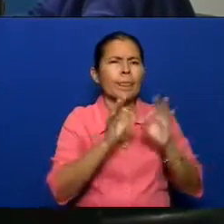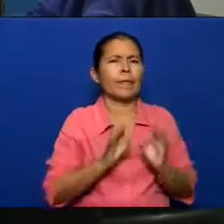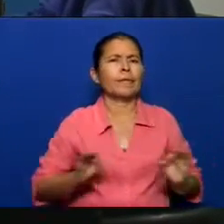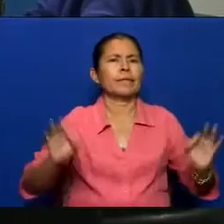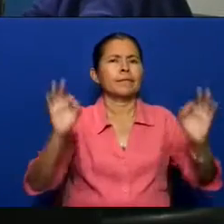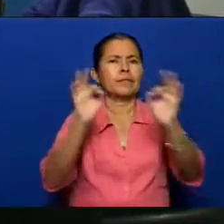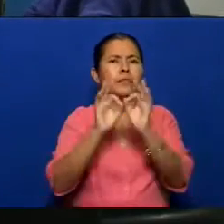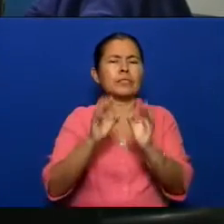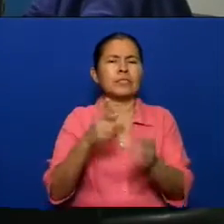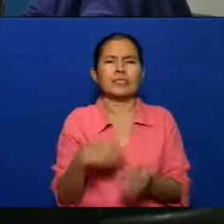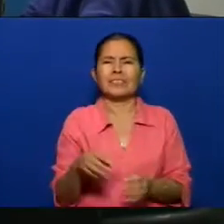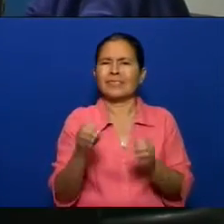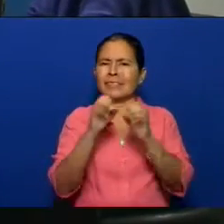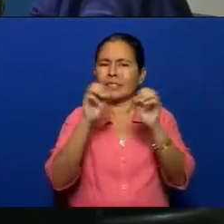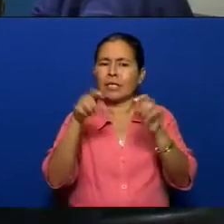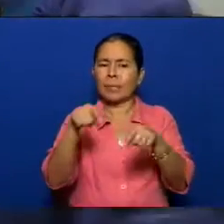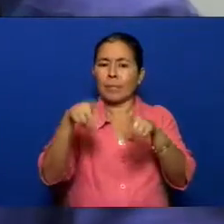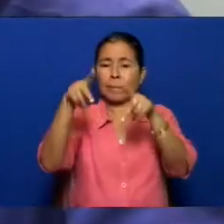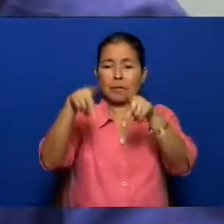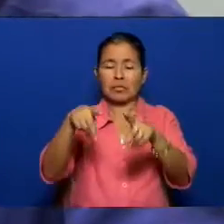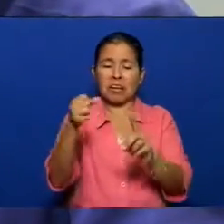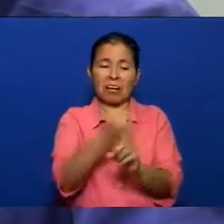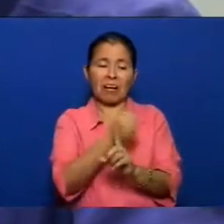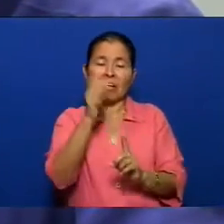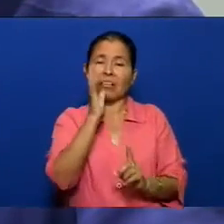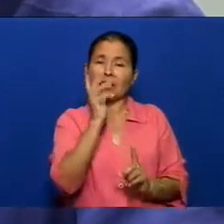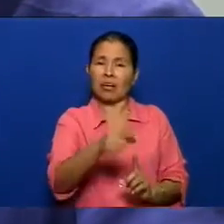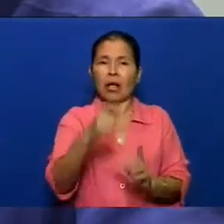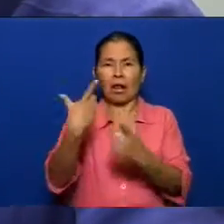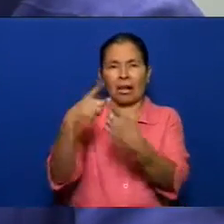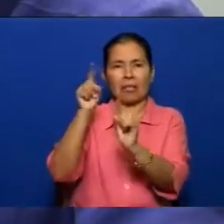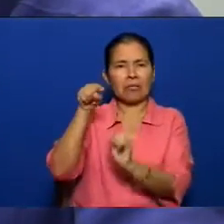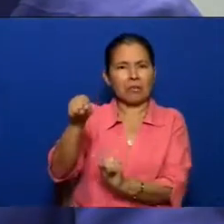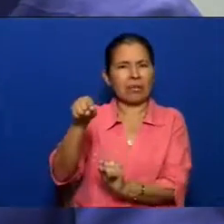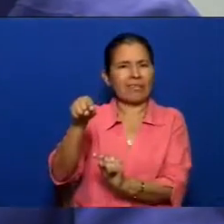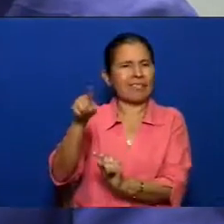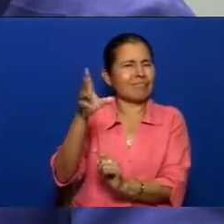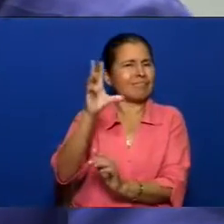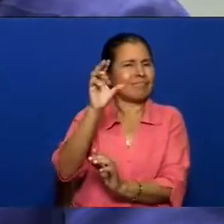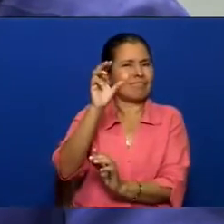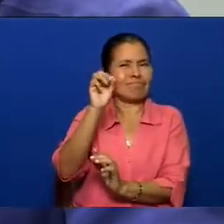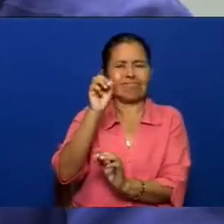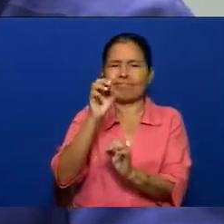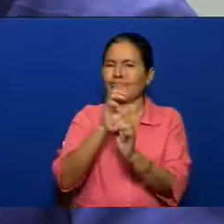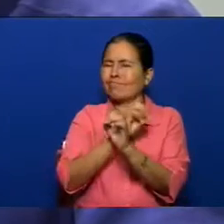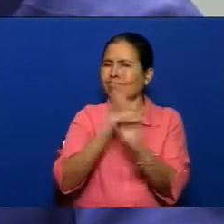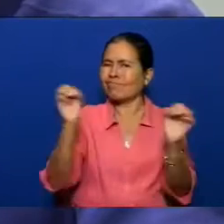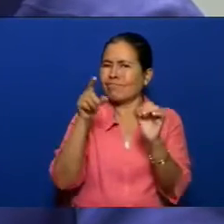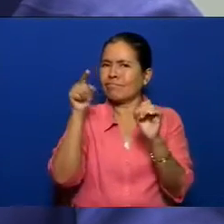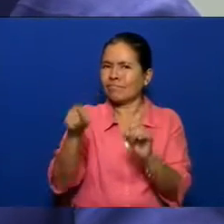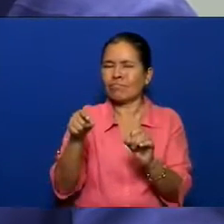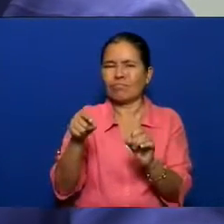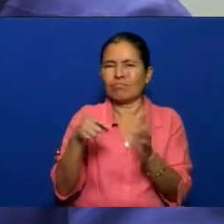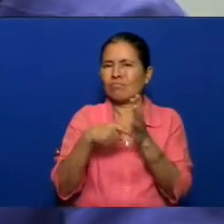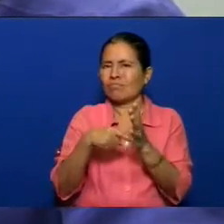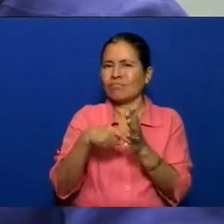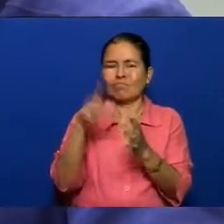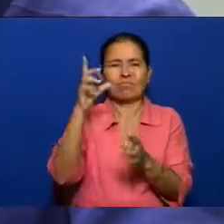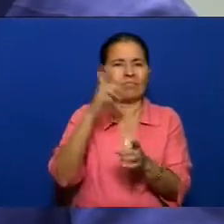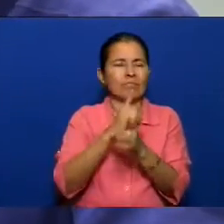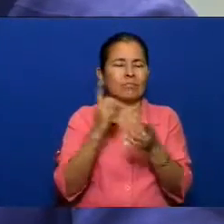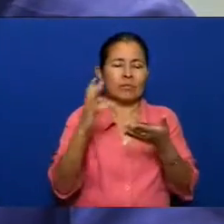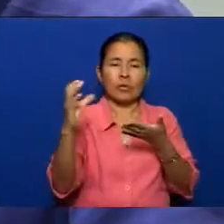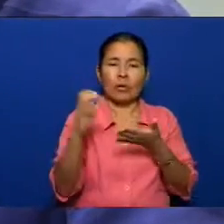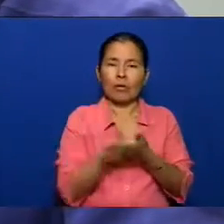de la cero impunidad en los delitos que se cometen contra la niñez. En nuestro Código Penal y en nuestro Código Procesal